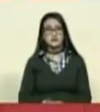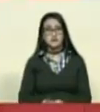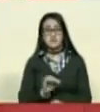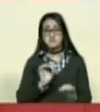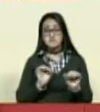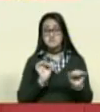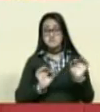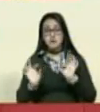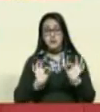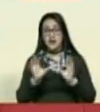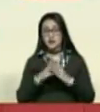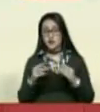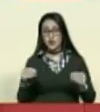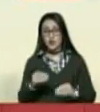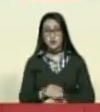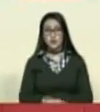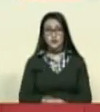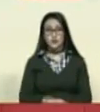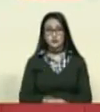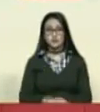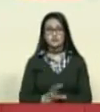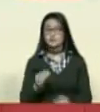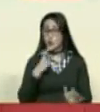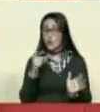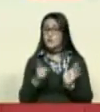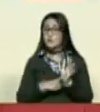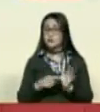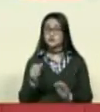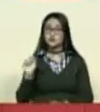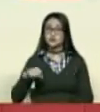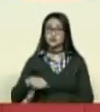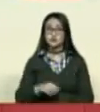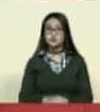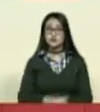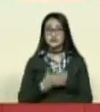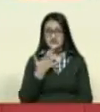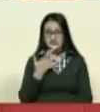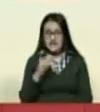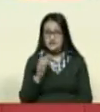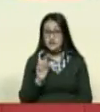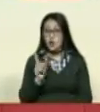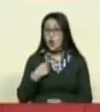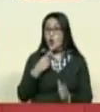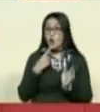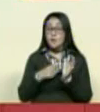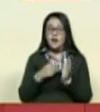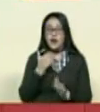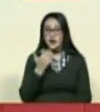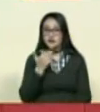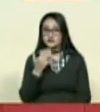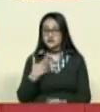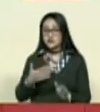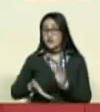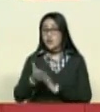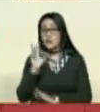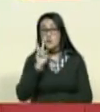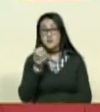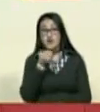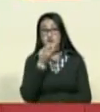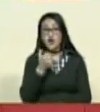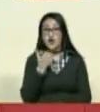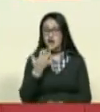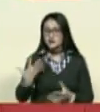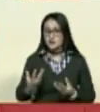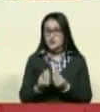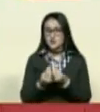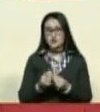retaguardia. Y nosotros cumplimos la orden. Estuvimos a punto de incumplirla, de irnos a Miraflores con él, donde